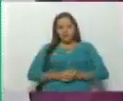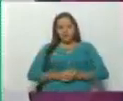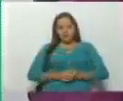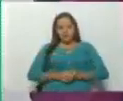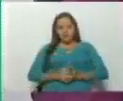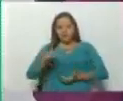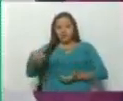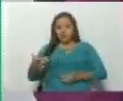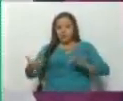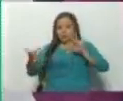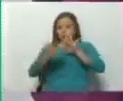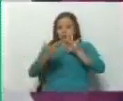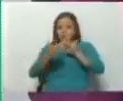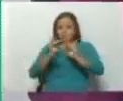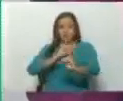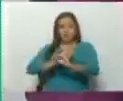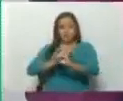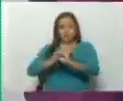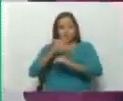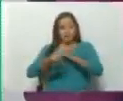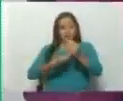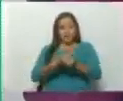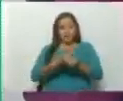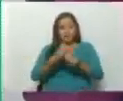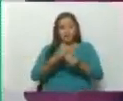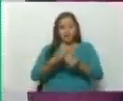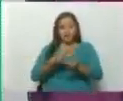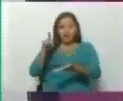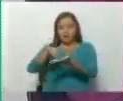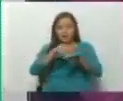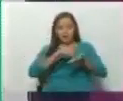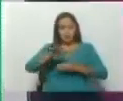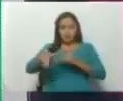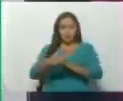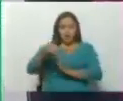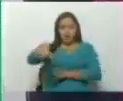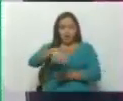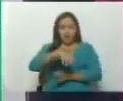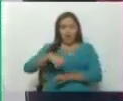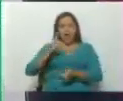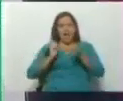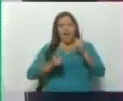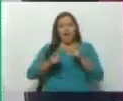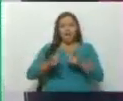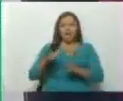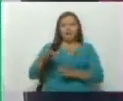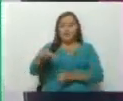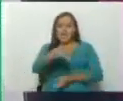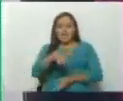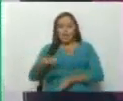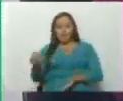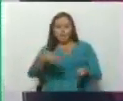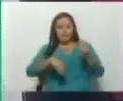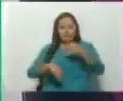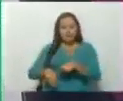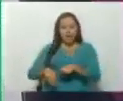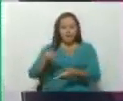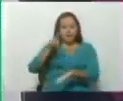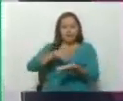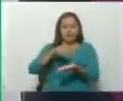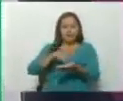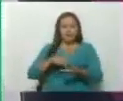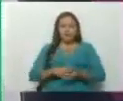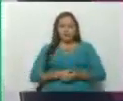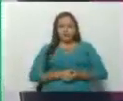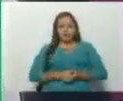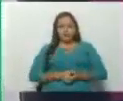nivel virtual logramos que, bueno, que todos los estados pudieran participar. Evidentemente hay estados que tienen mayor participación y de la misma